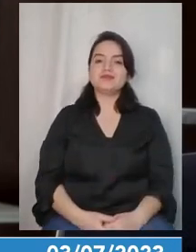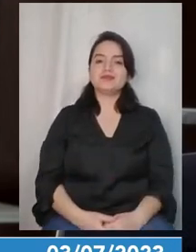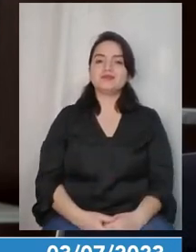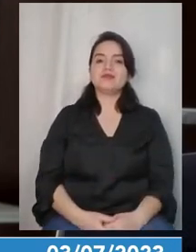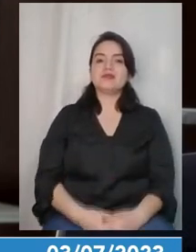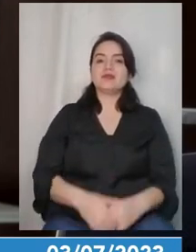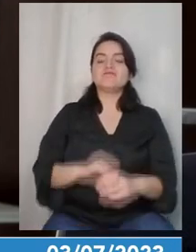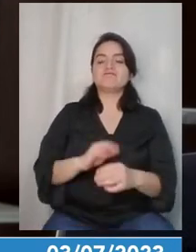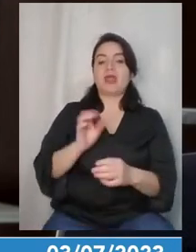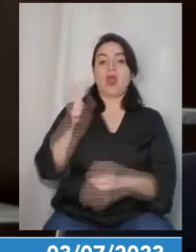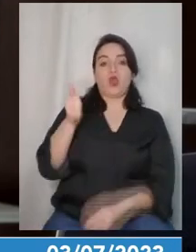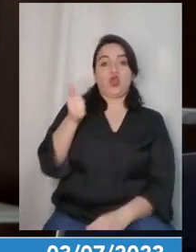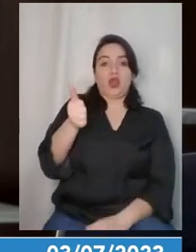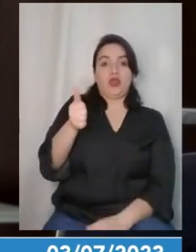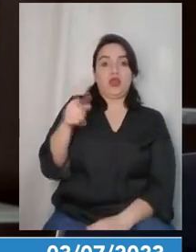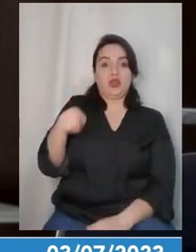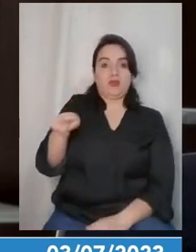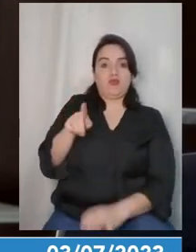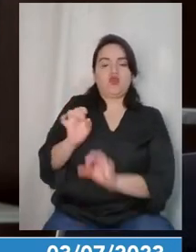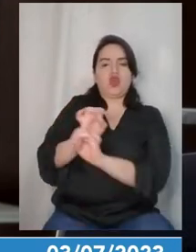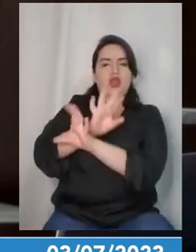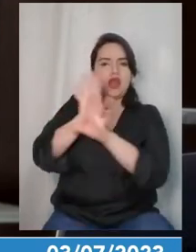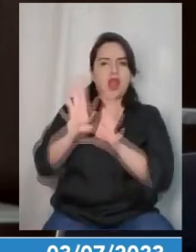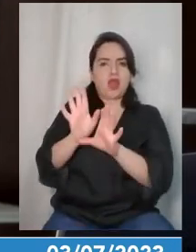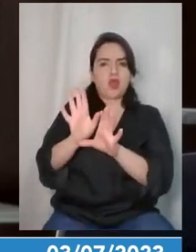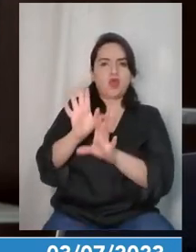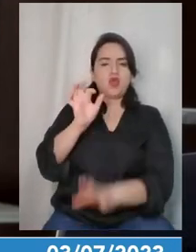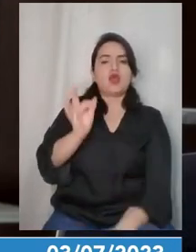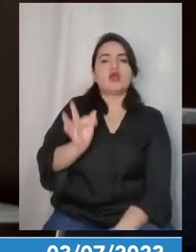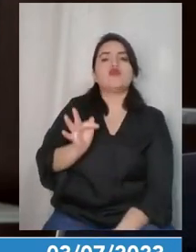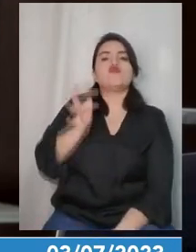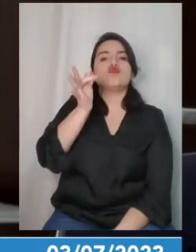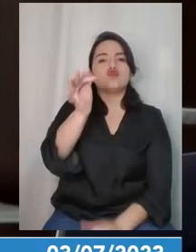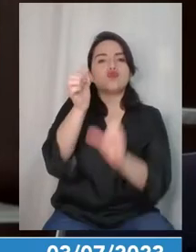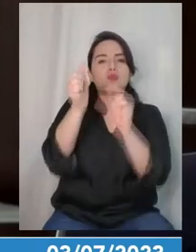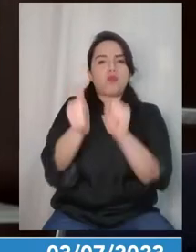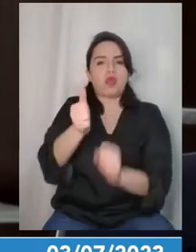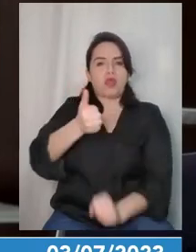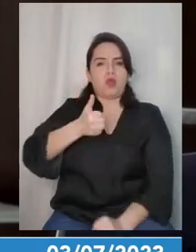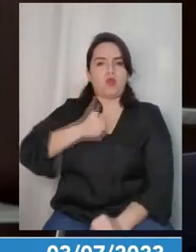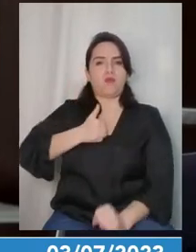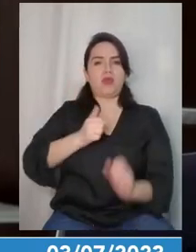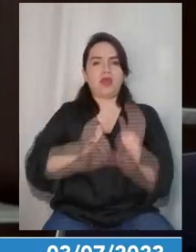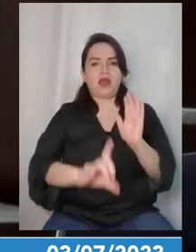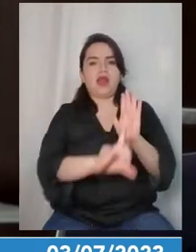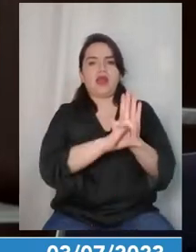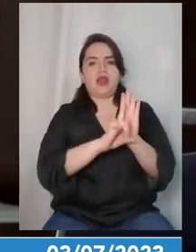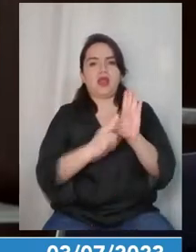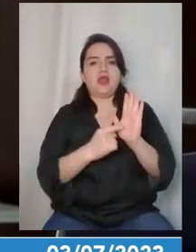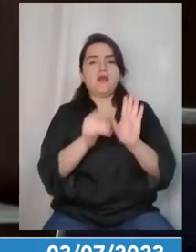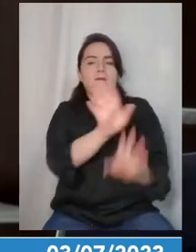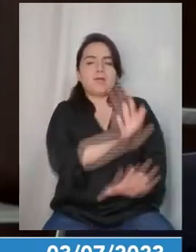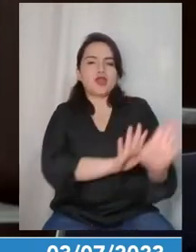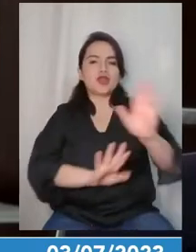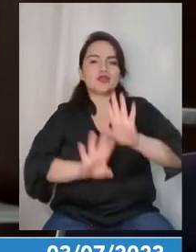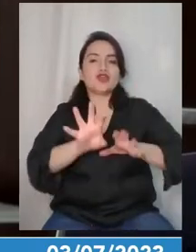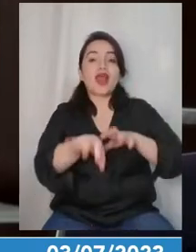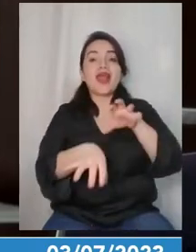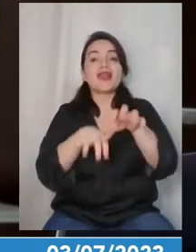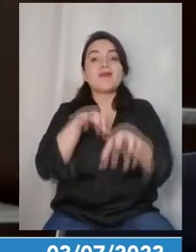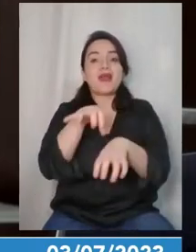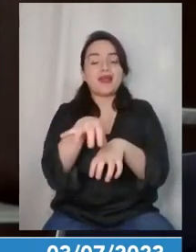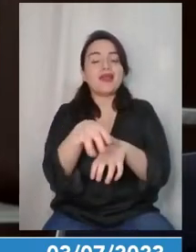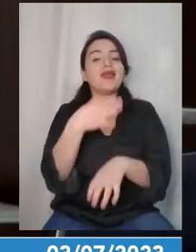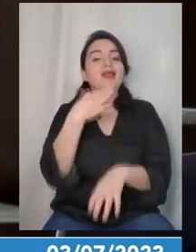autoridades judiciales para que el día de mañana puedan aplicar la ley en miras a la protección de los animales, y siendo también un mandato tanto